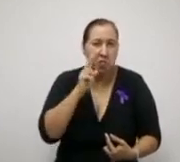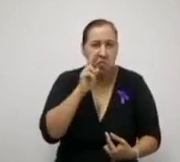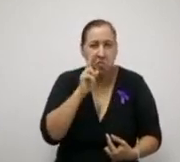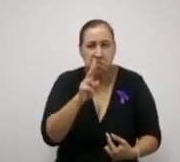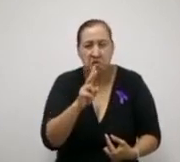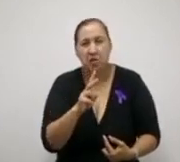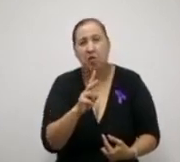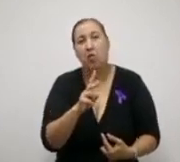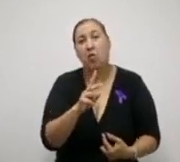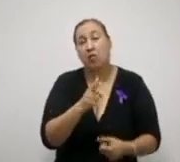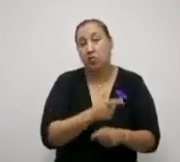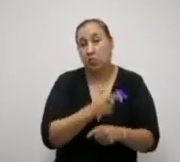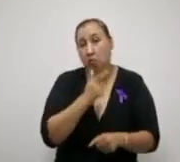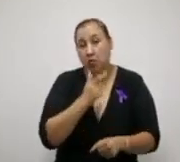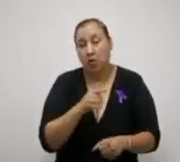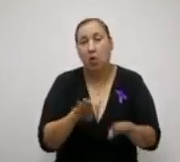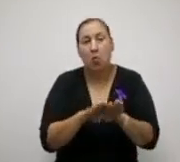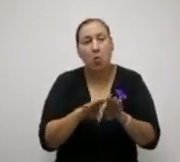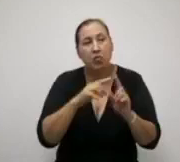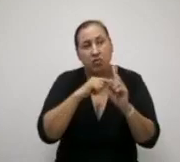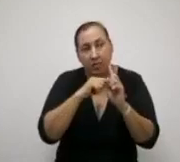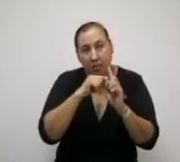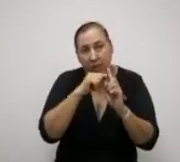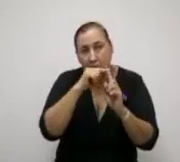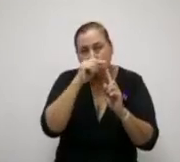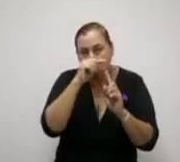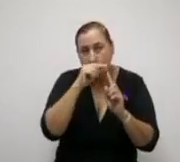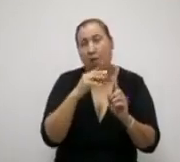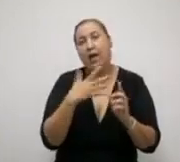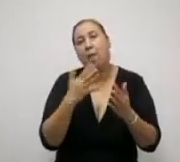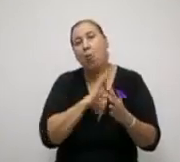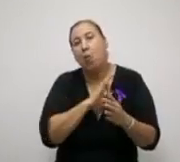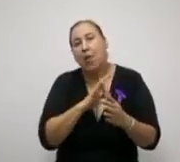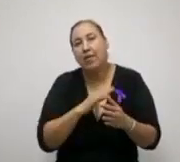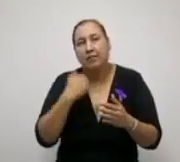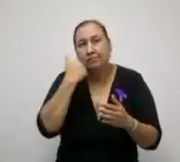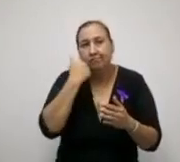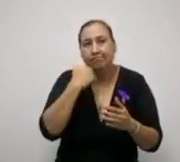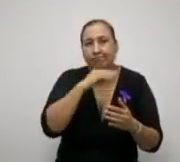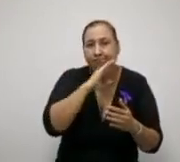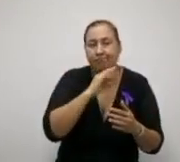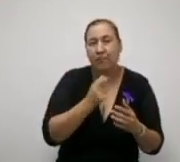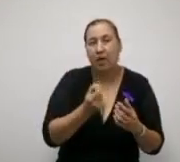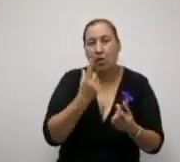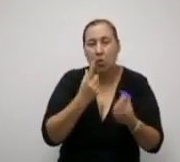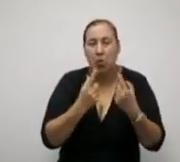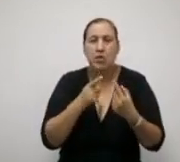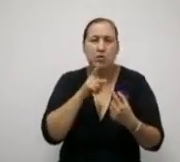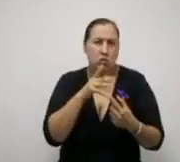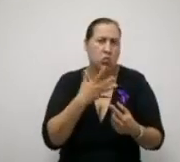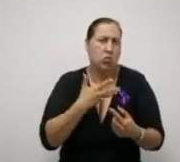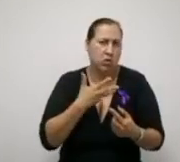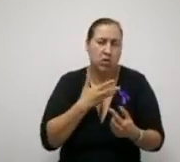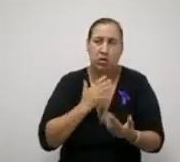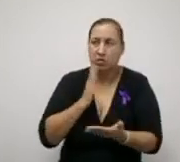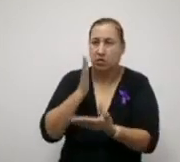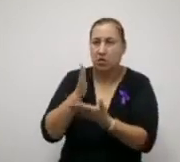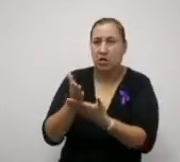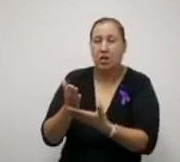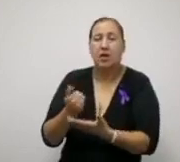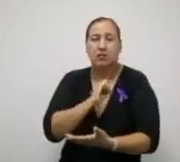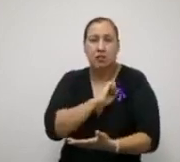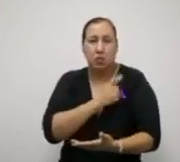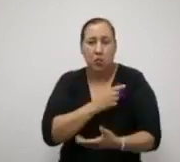como puede ser una alza en la temperatura, que al momento en que nosotros lo tengamos, acudamos a nuestra unidad de salud para